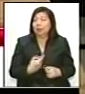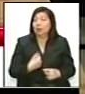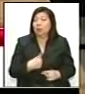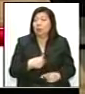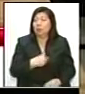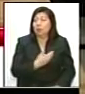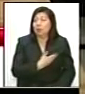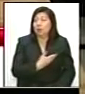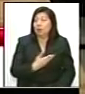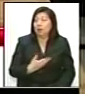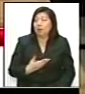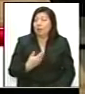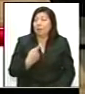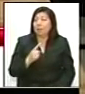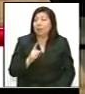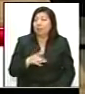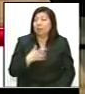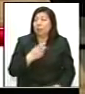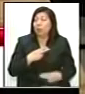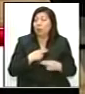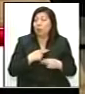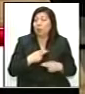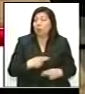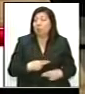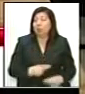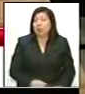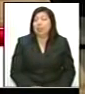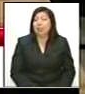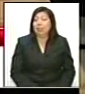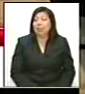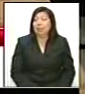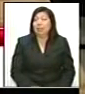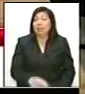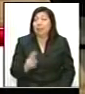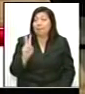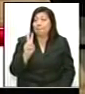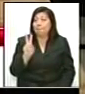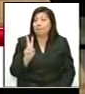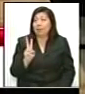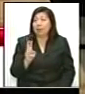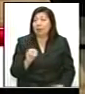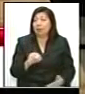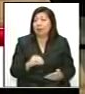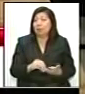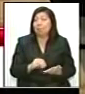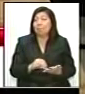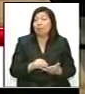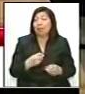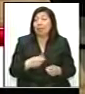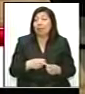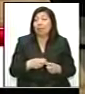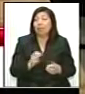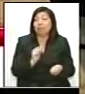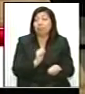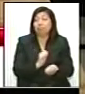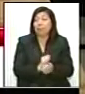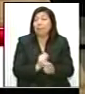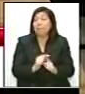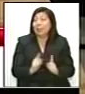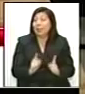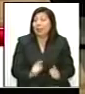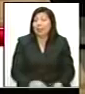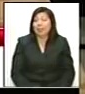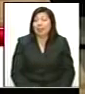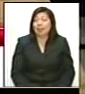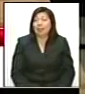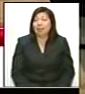gobierno, por un sentido humanitario, estos señores venezolanos, a no ser que cometan delitos graves, pueden ser encarcelados, pero todavía